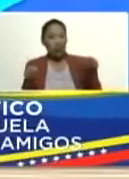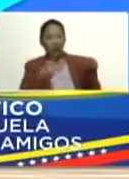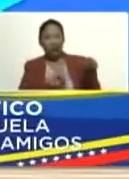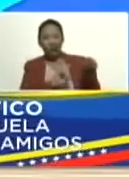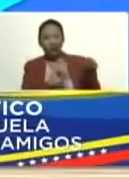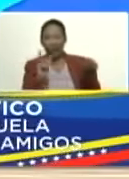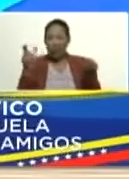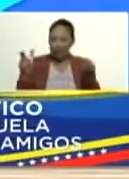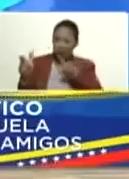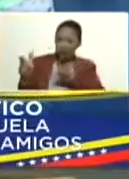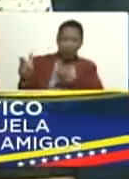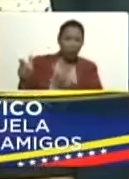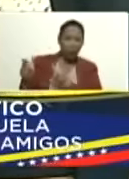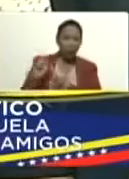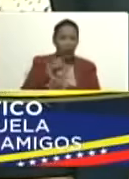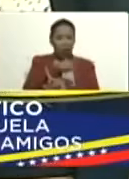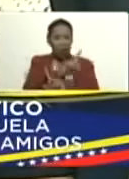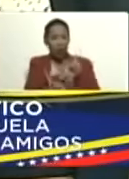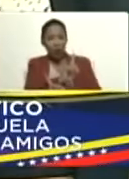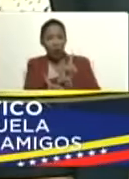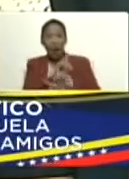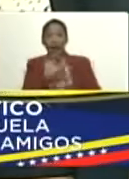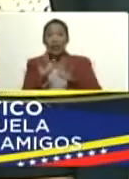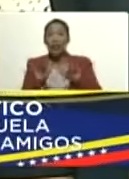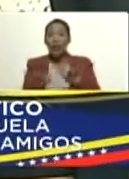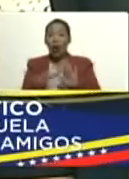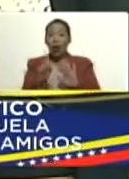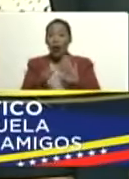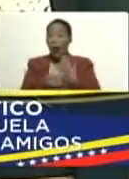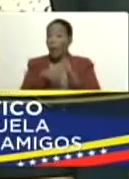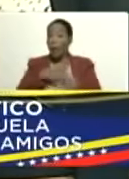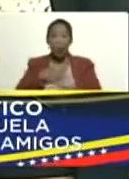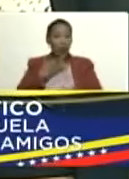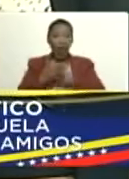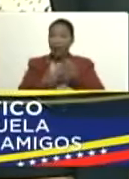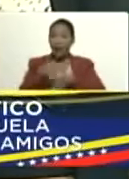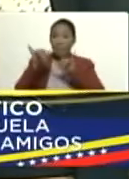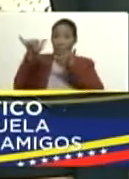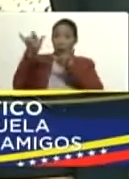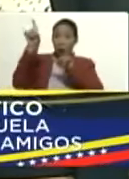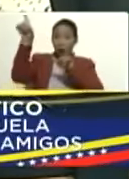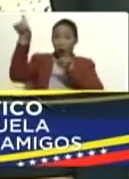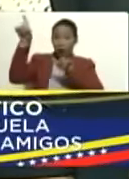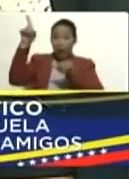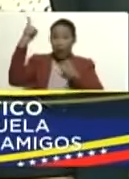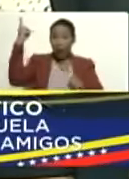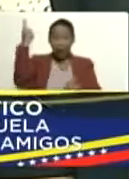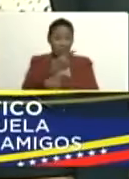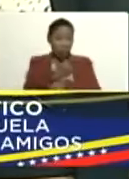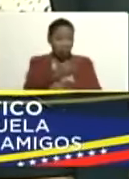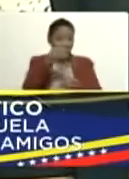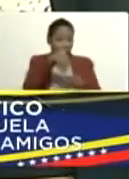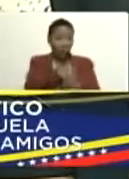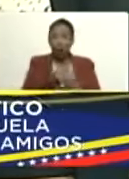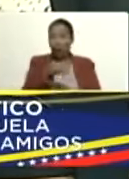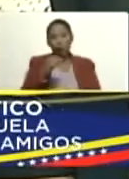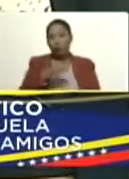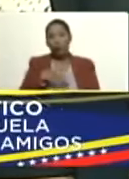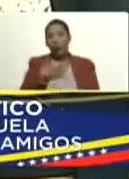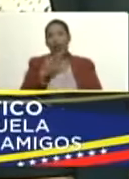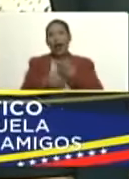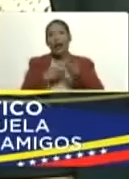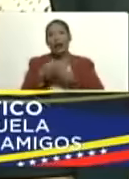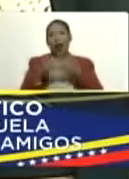no. Y el secretario general no podía tomar por su propia cuenta, por su propia mano, no podía tomar un